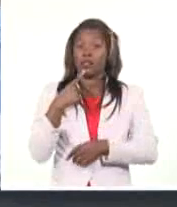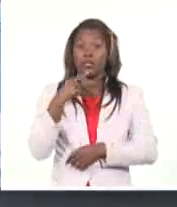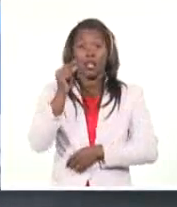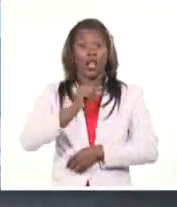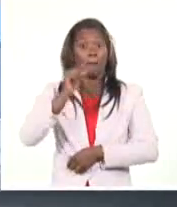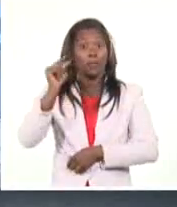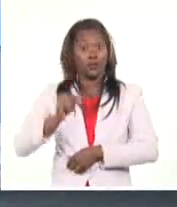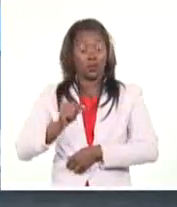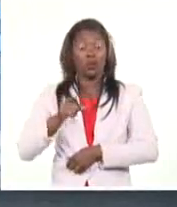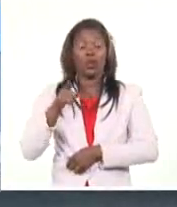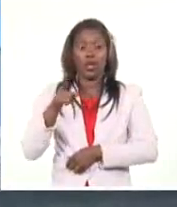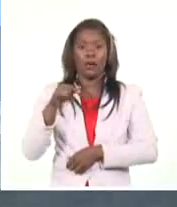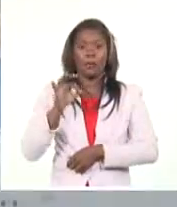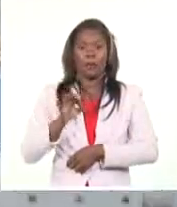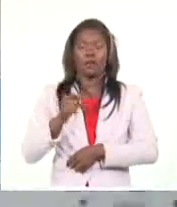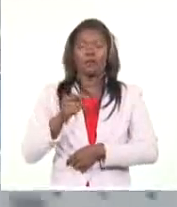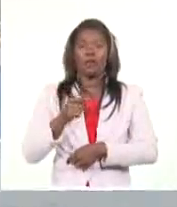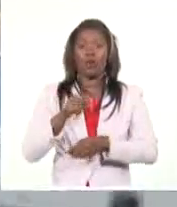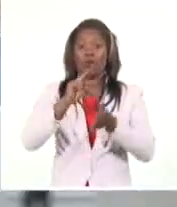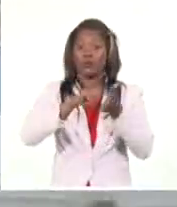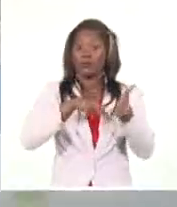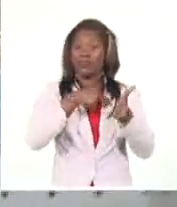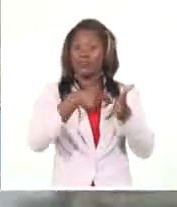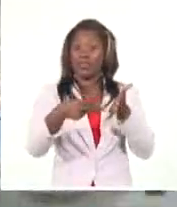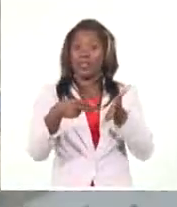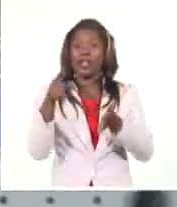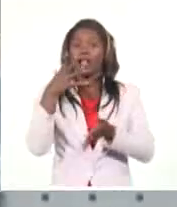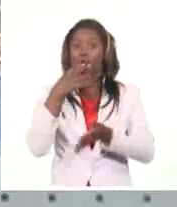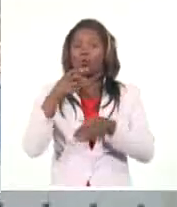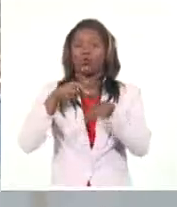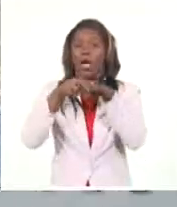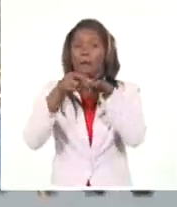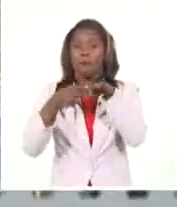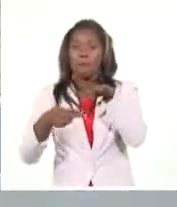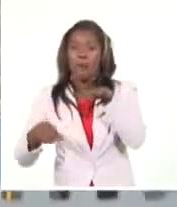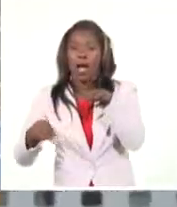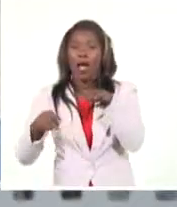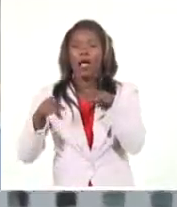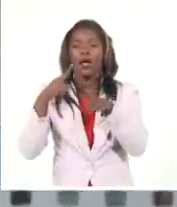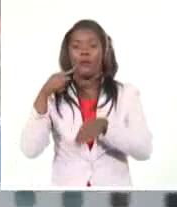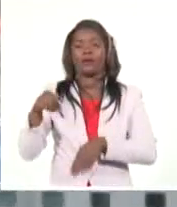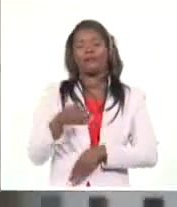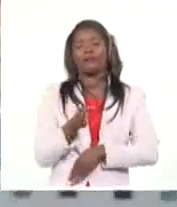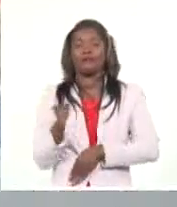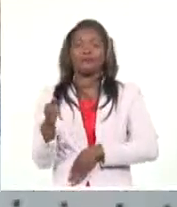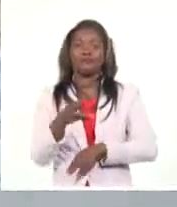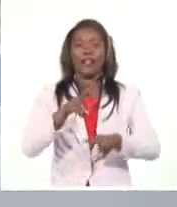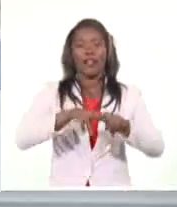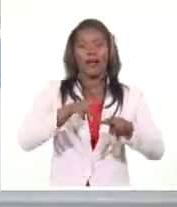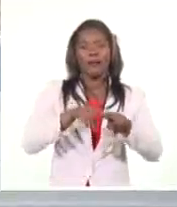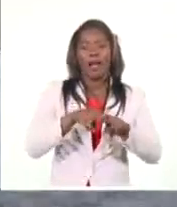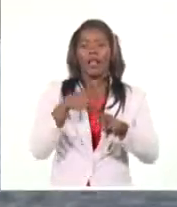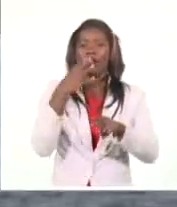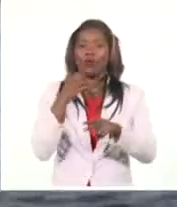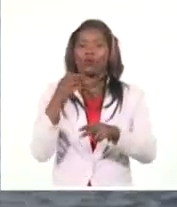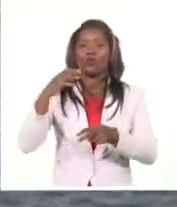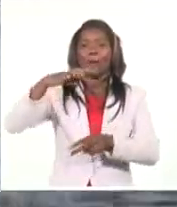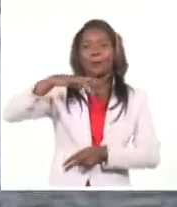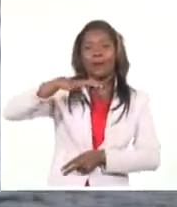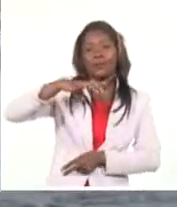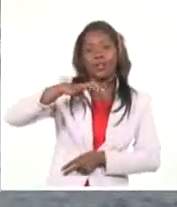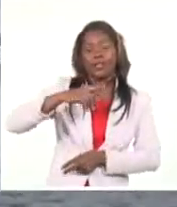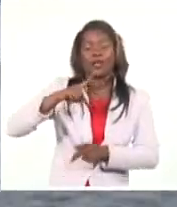llegaron ávidos por recorrer el destino, caminar La Habana Vieja, ir de excursión a Pinar del Río y pasear en los